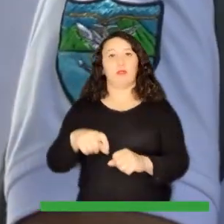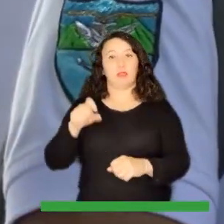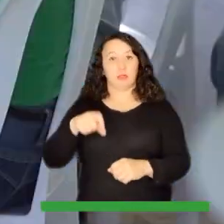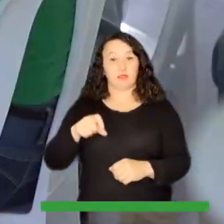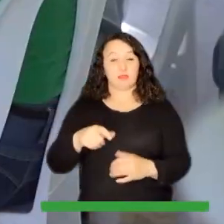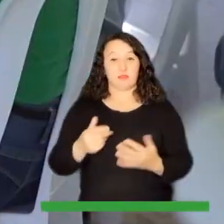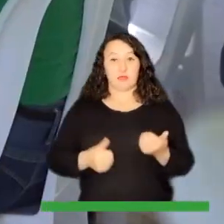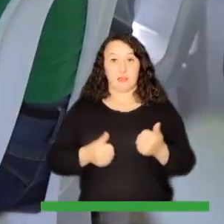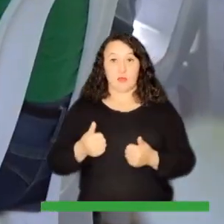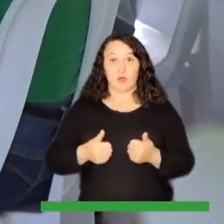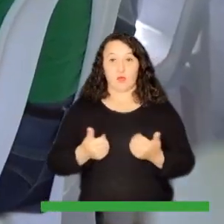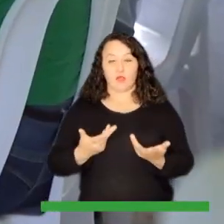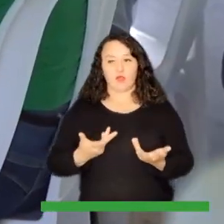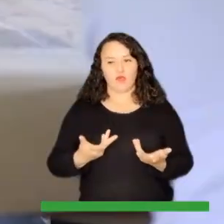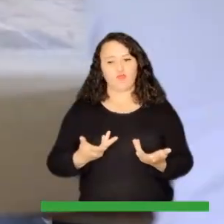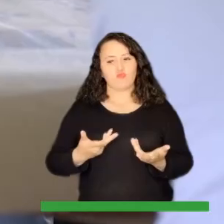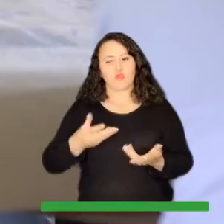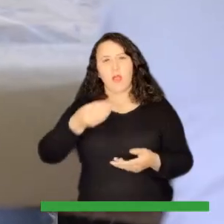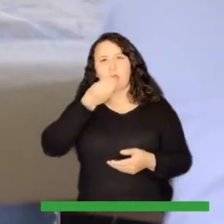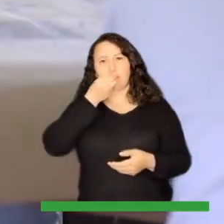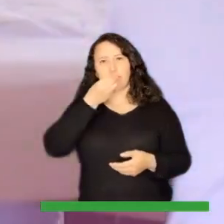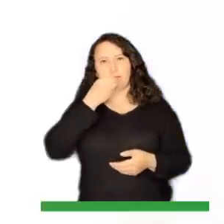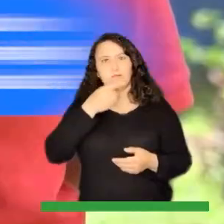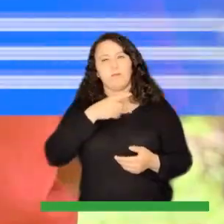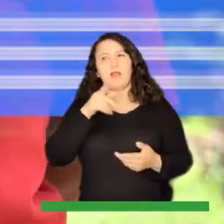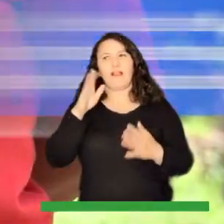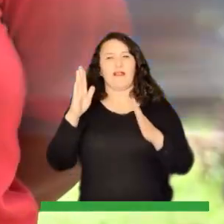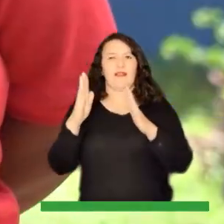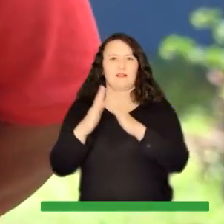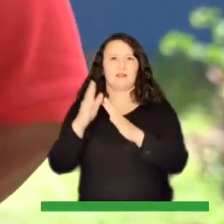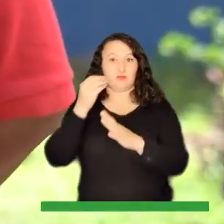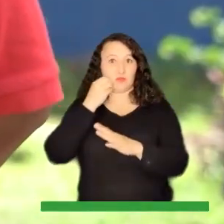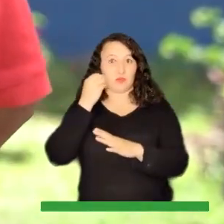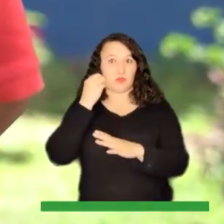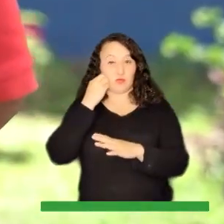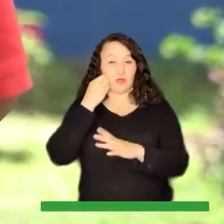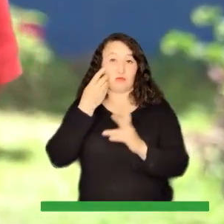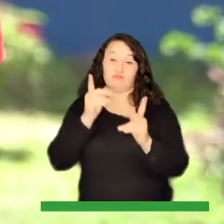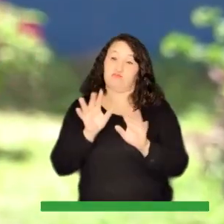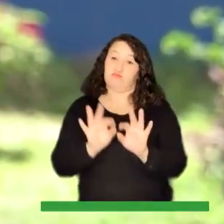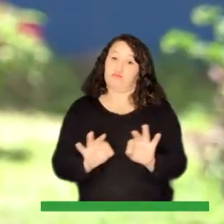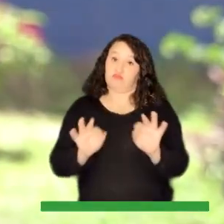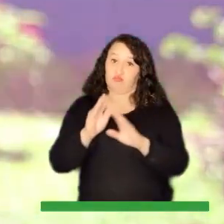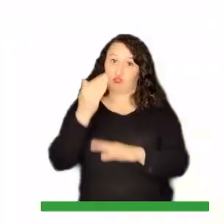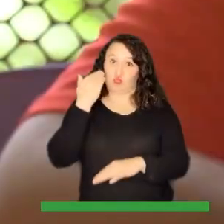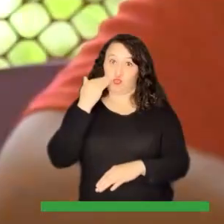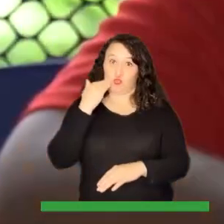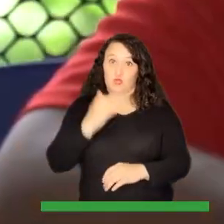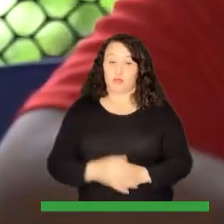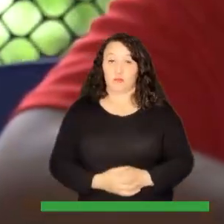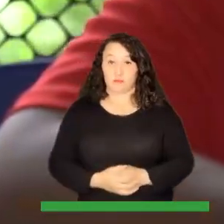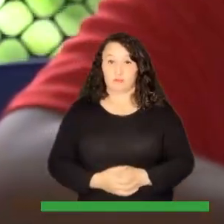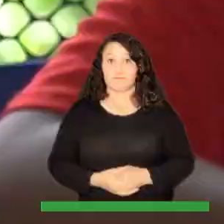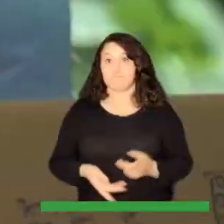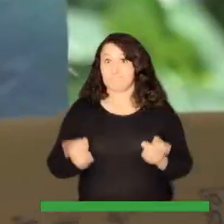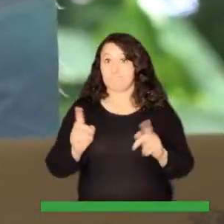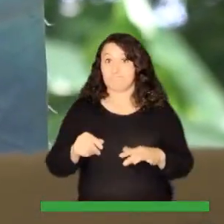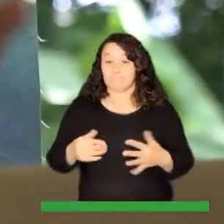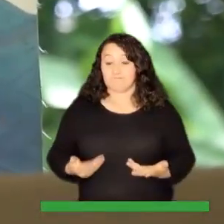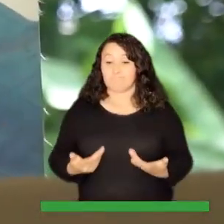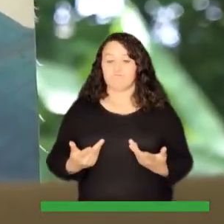de cómo llevar la alimentación a casa. Entonces, es muy importante el papel de la mujer. También nos